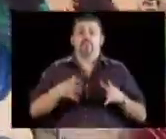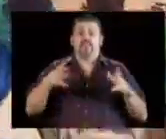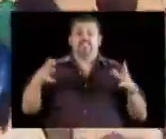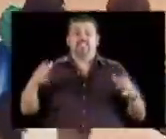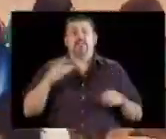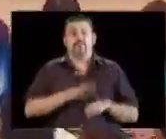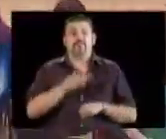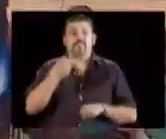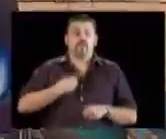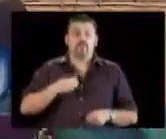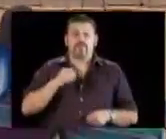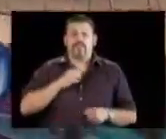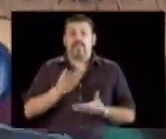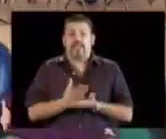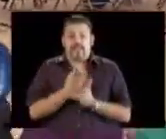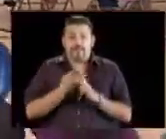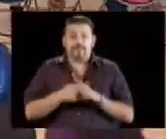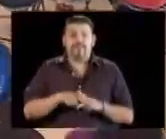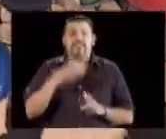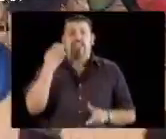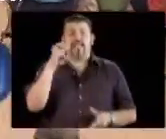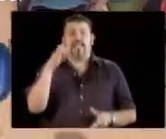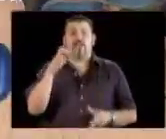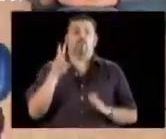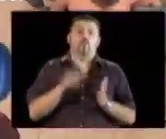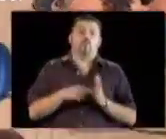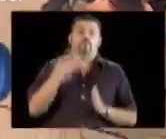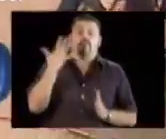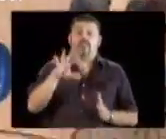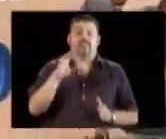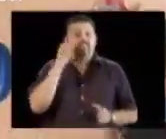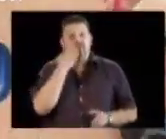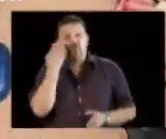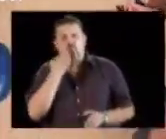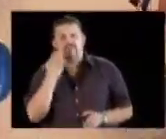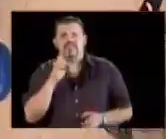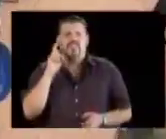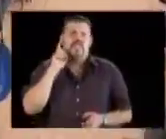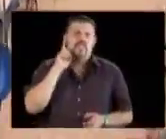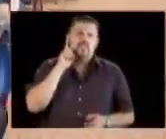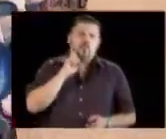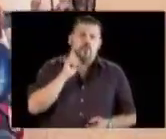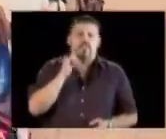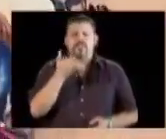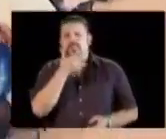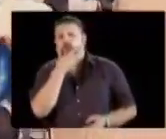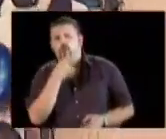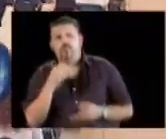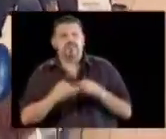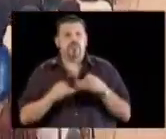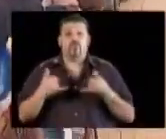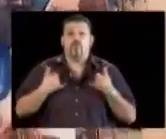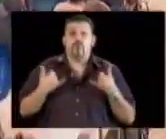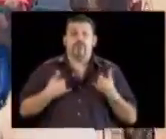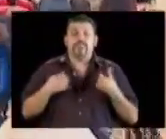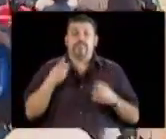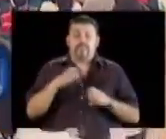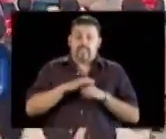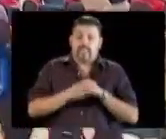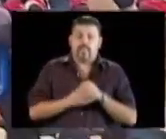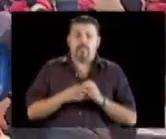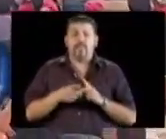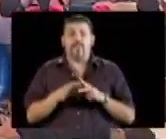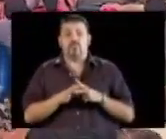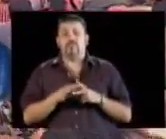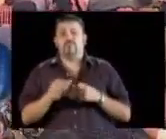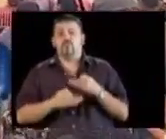OmniLife. A partir de enero del 2010, Escuela de Hombres y Mujeres y Jóvenes, termina las que están vigentes en este momento, en